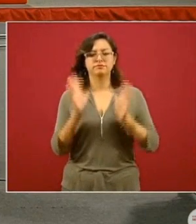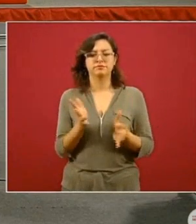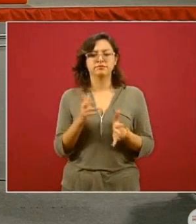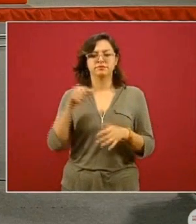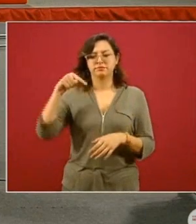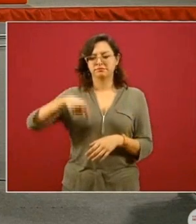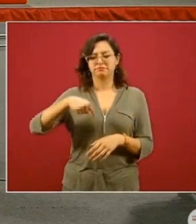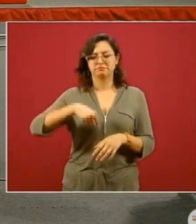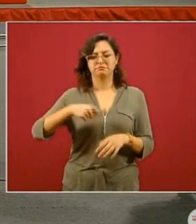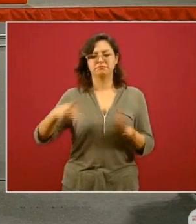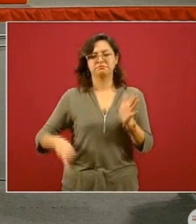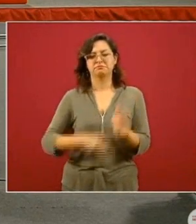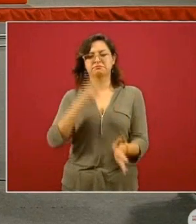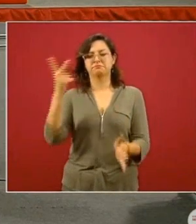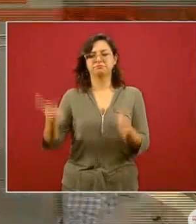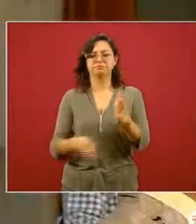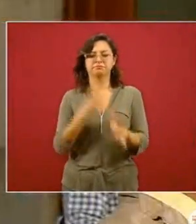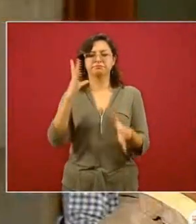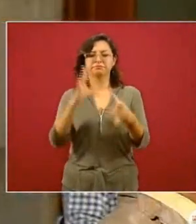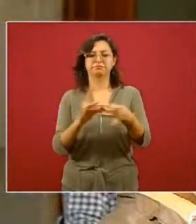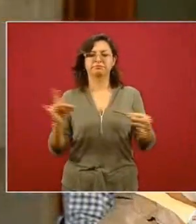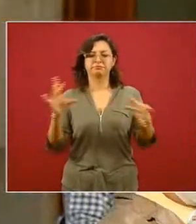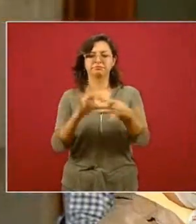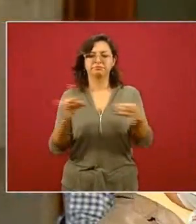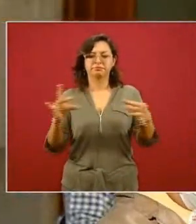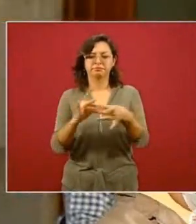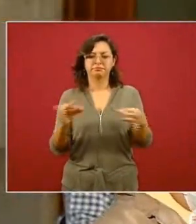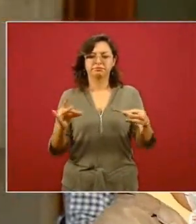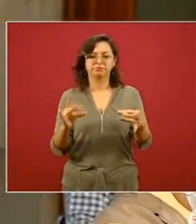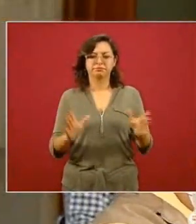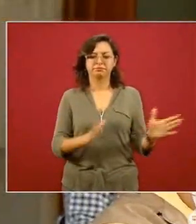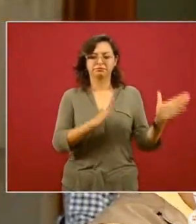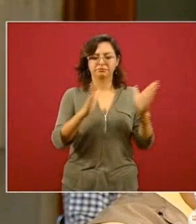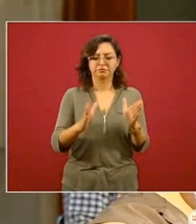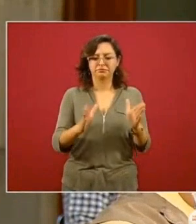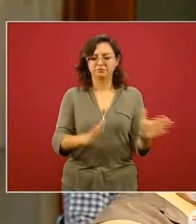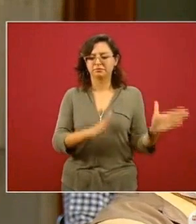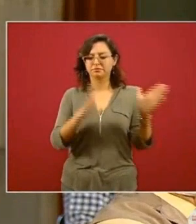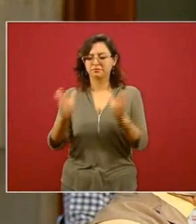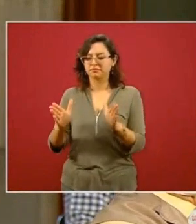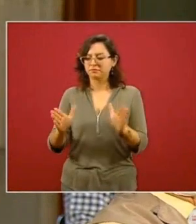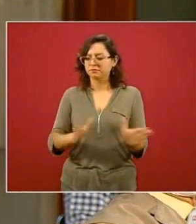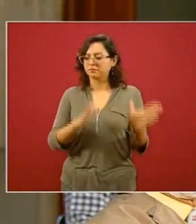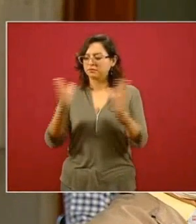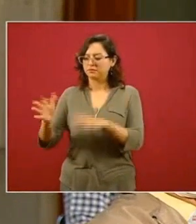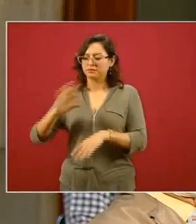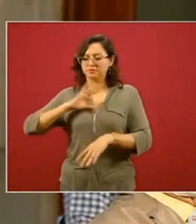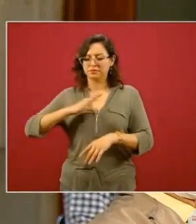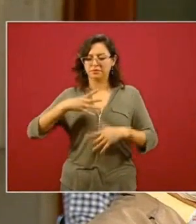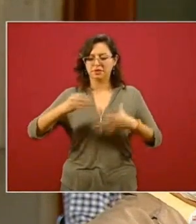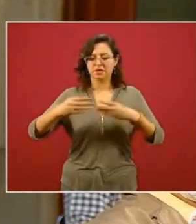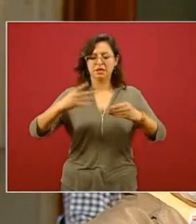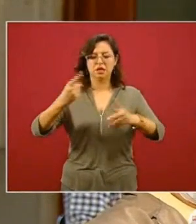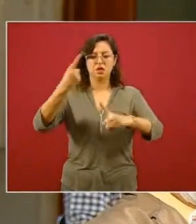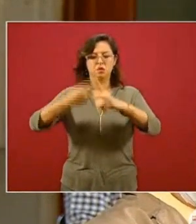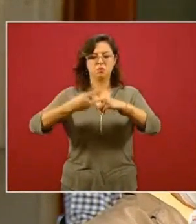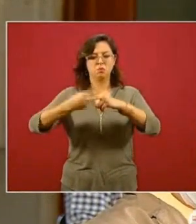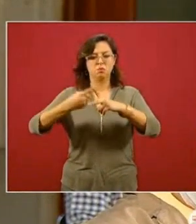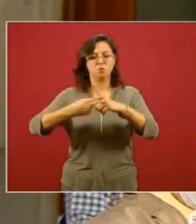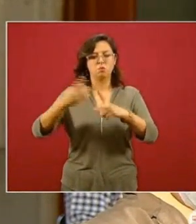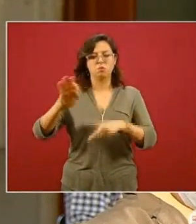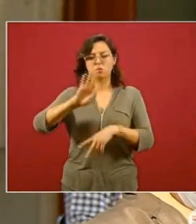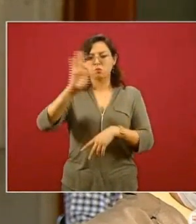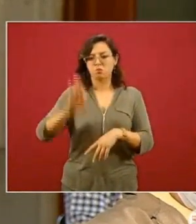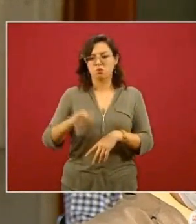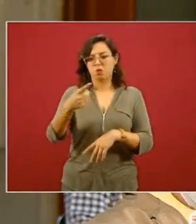ocasiones, las fases de contingencia están siendo determinadas a partir de la estadística oficial que